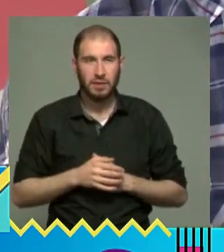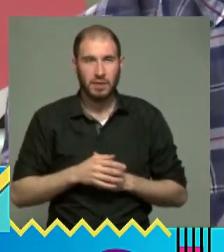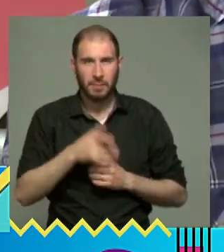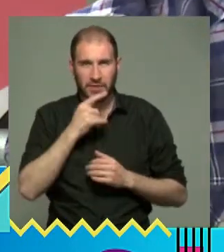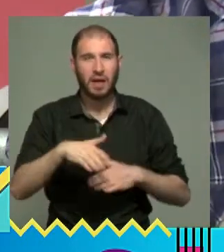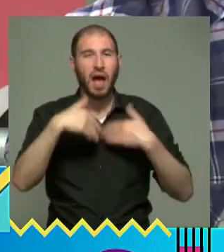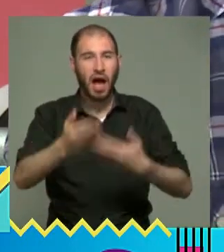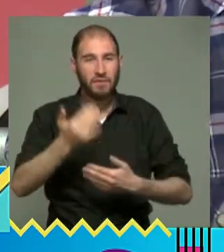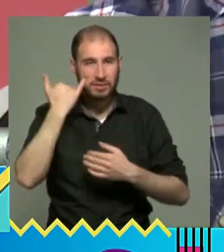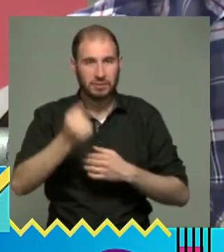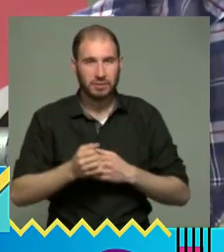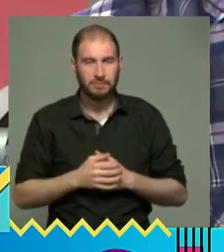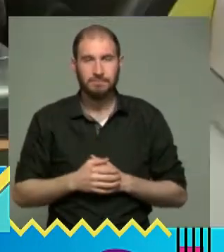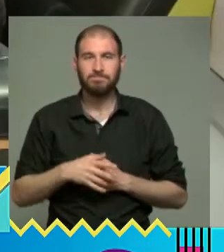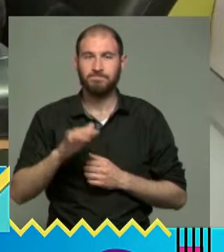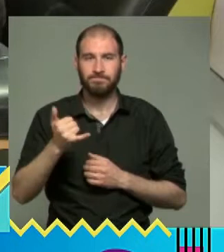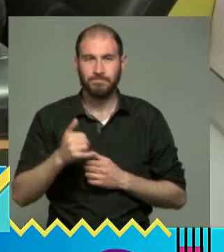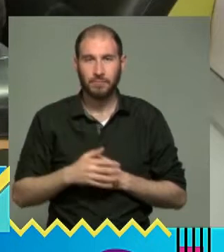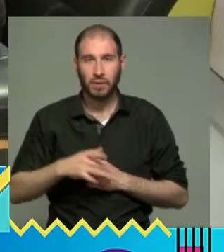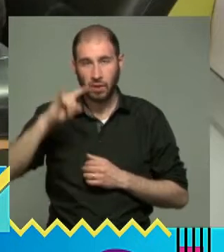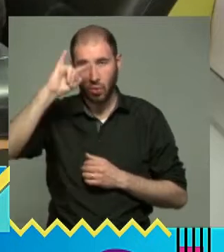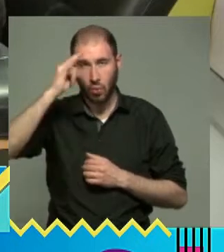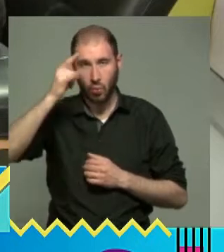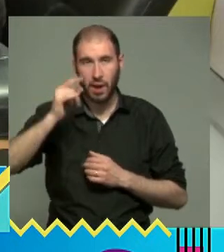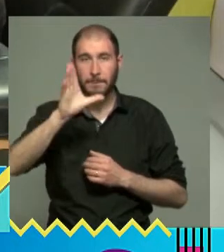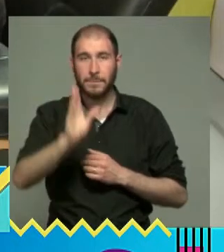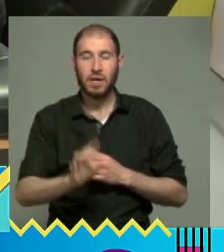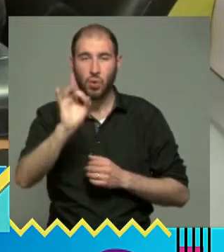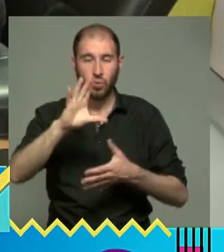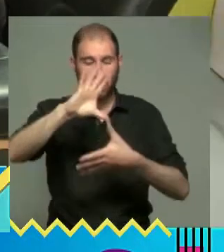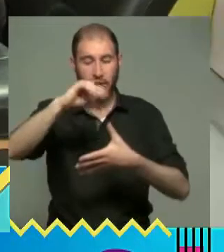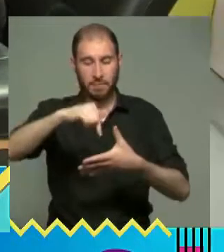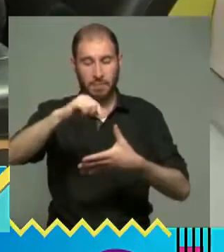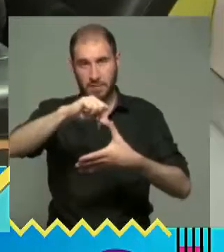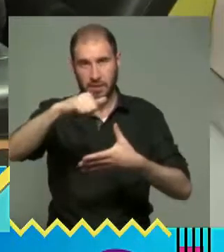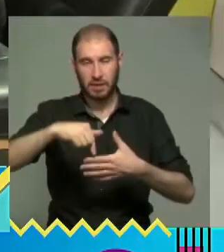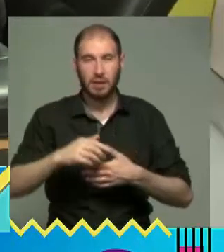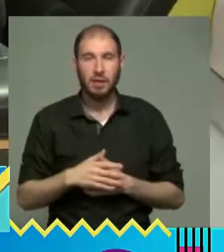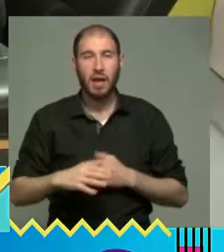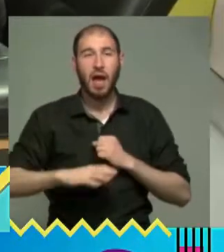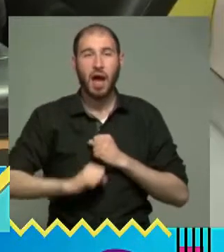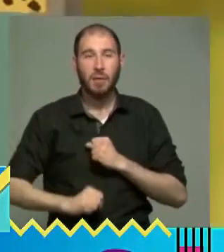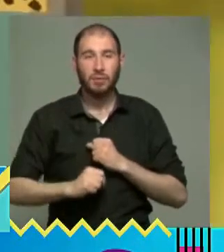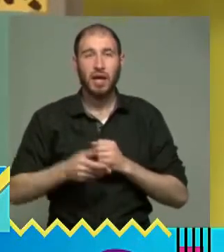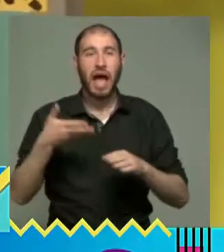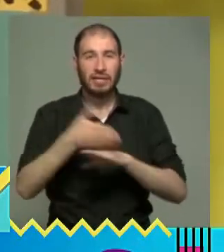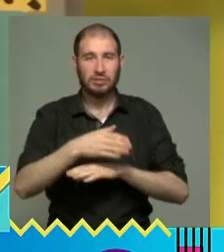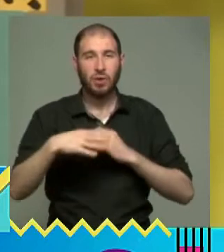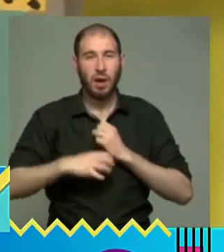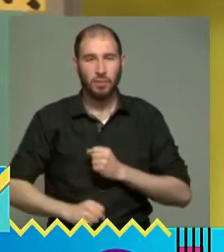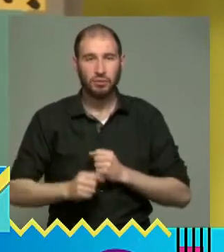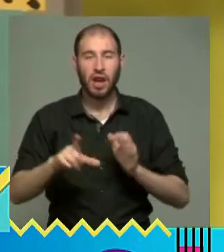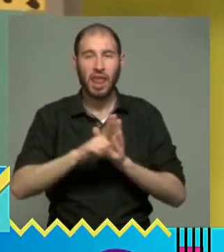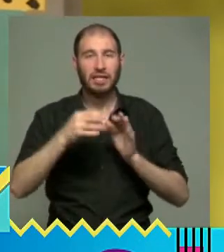estar más avanzados sobre este tema. Sí, en Uruguay es el único país de Latinoamérica, ¿no es cierto?, que bueno, que tiene el acceso al aborto de